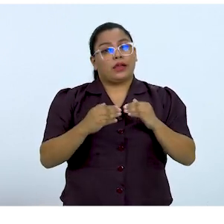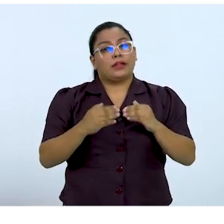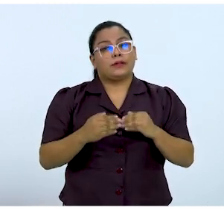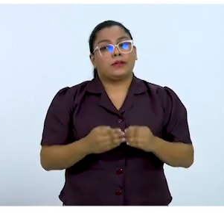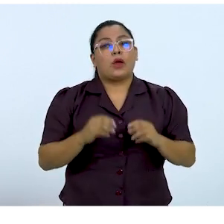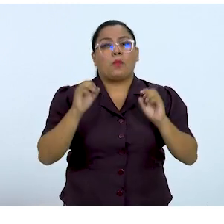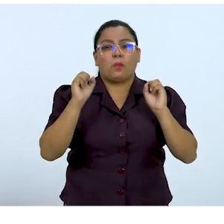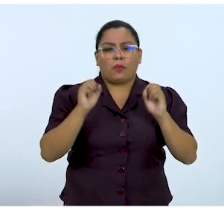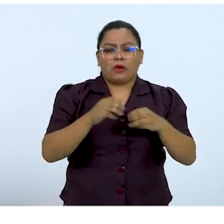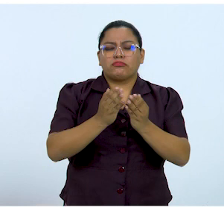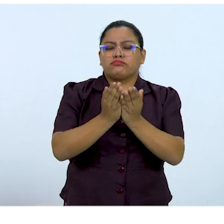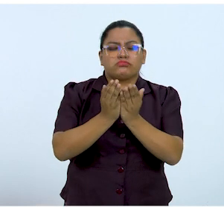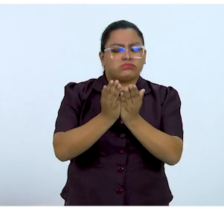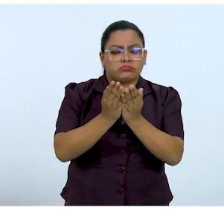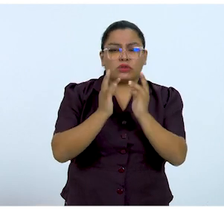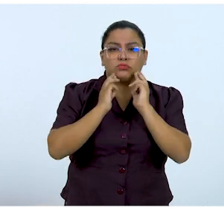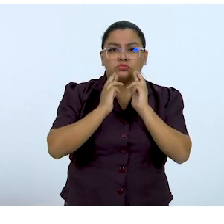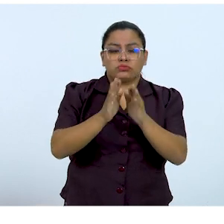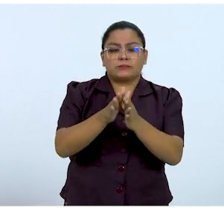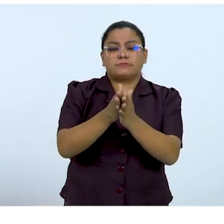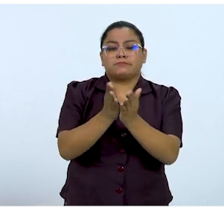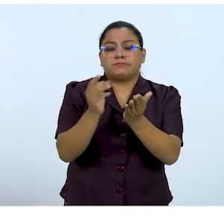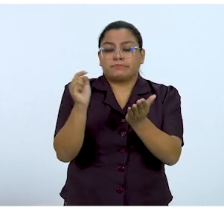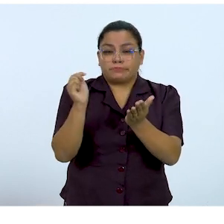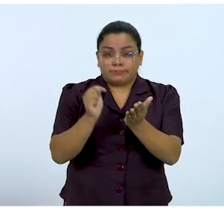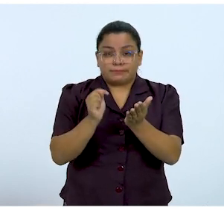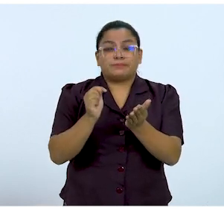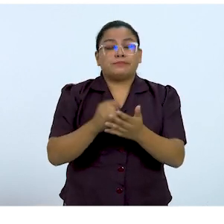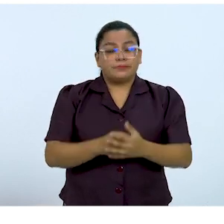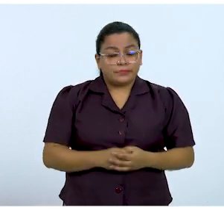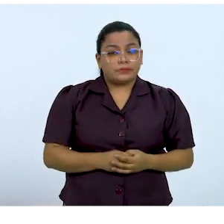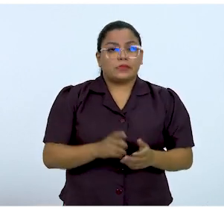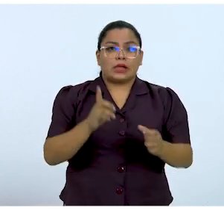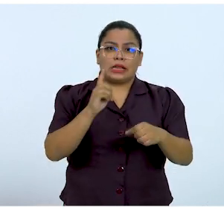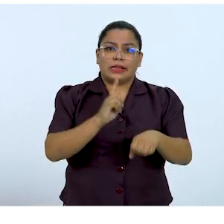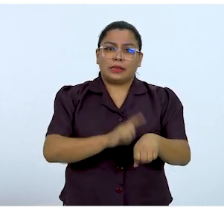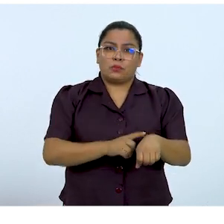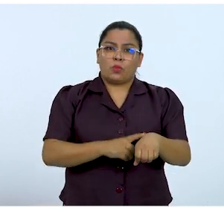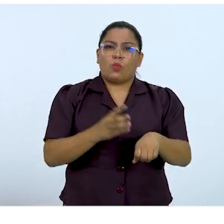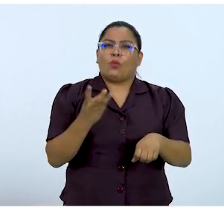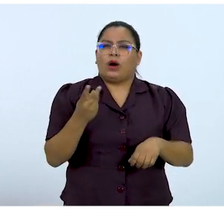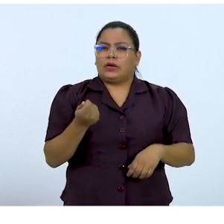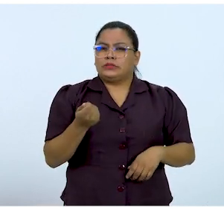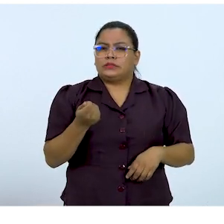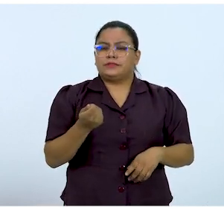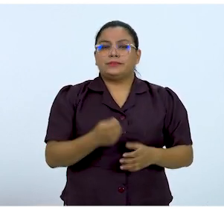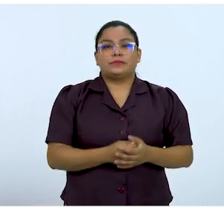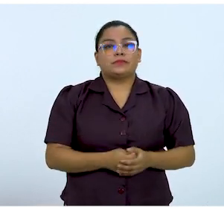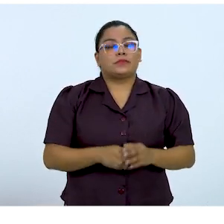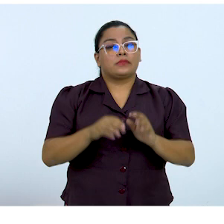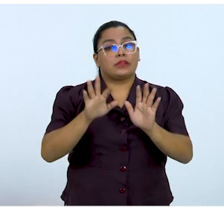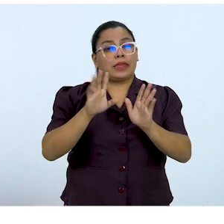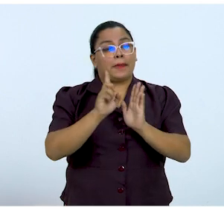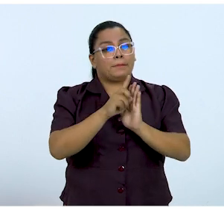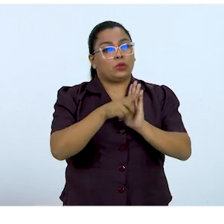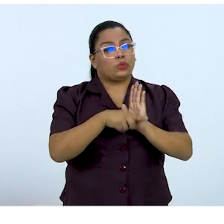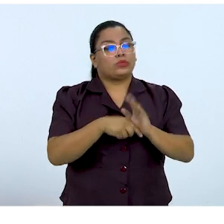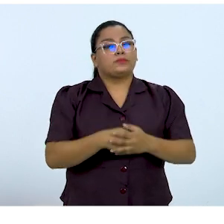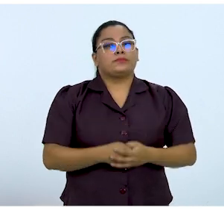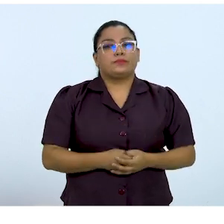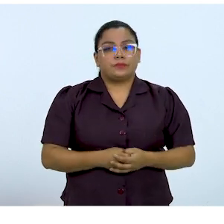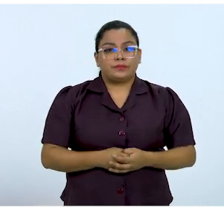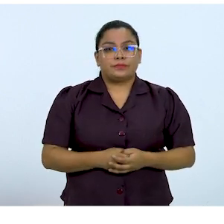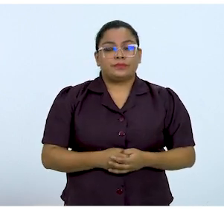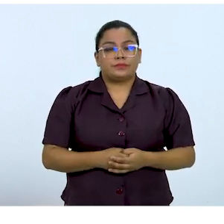Además, puedes leer la solución del libro de texto. El tiempo destinado para esta sección son 10 minutos.